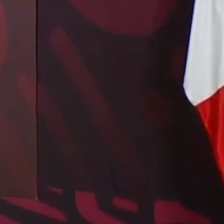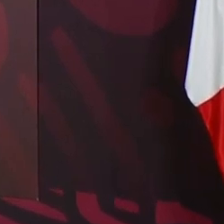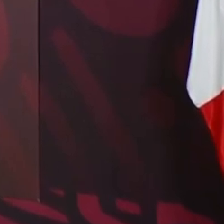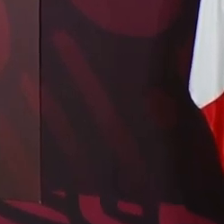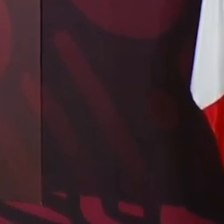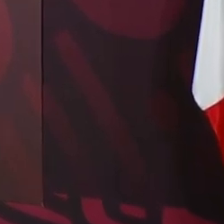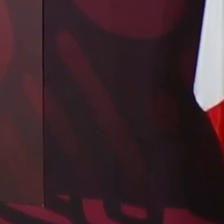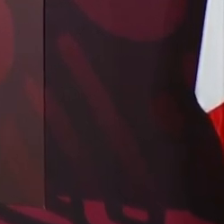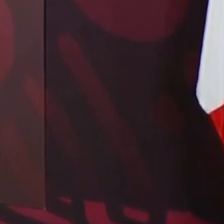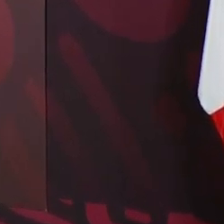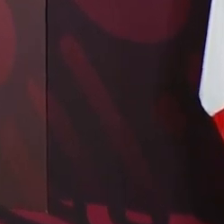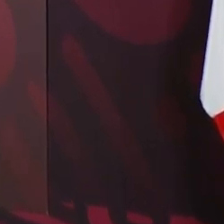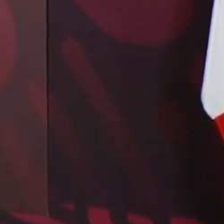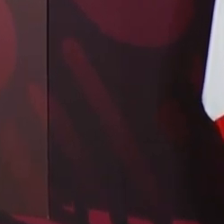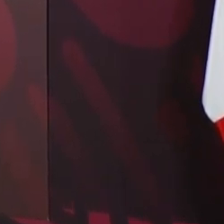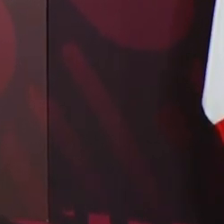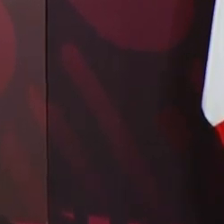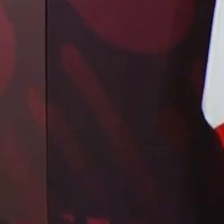las puede